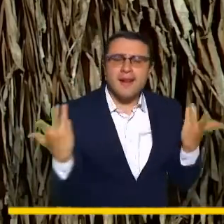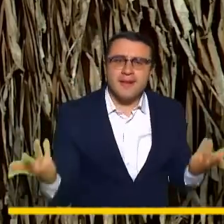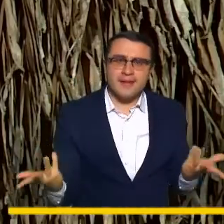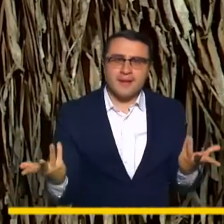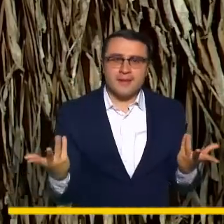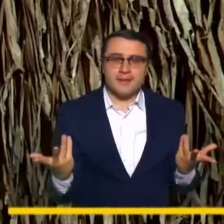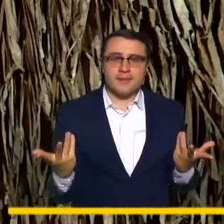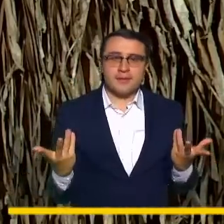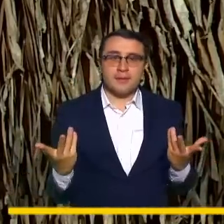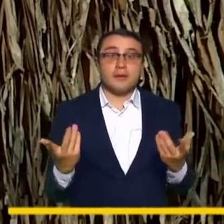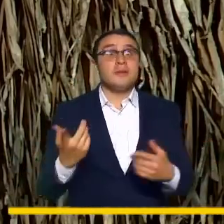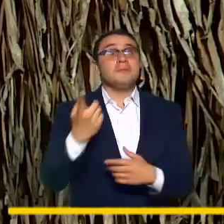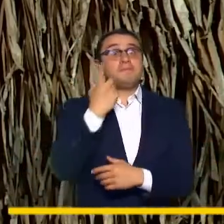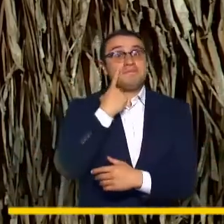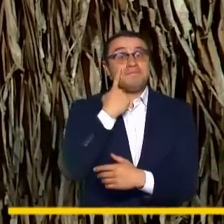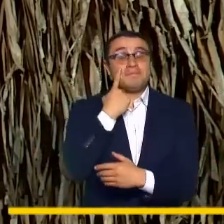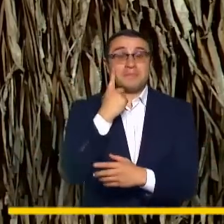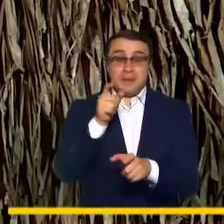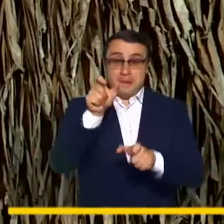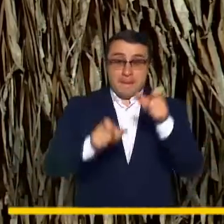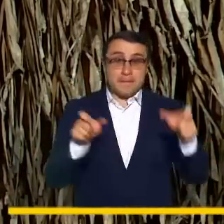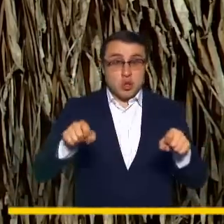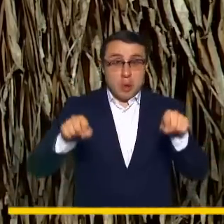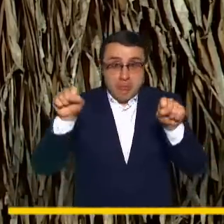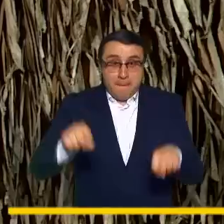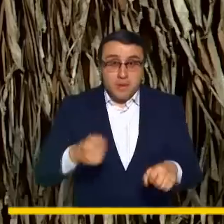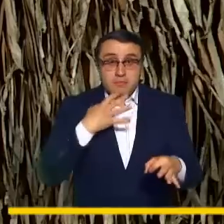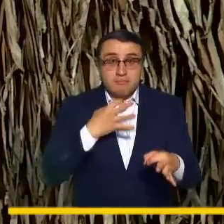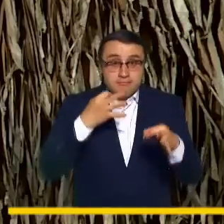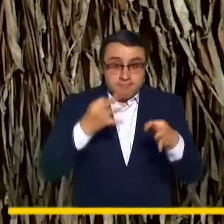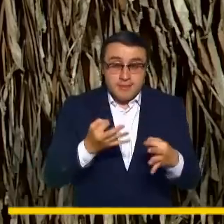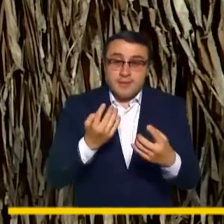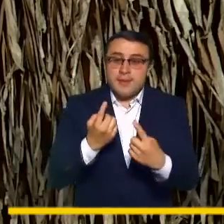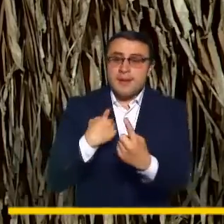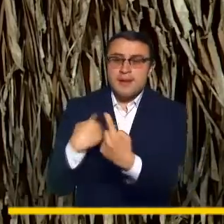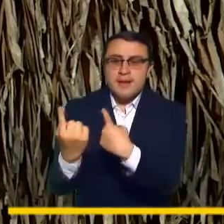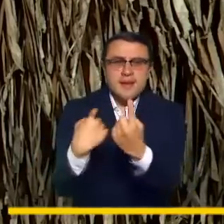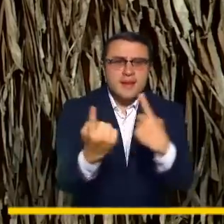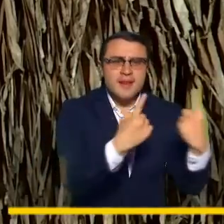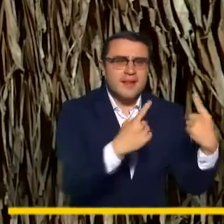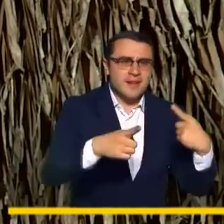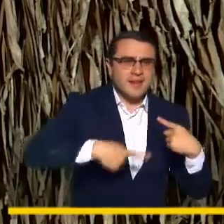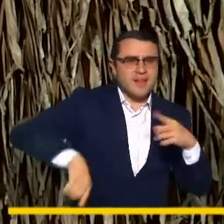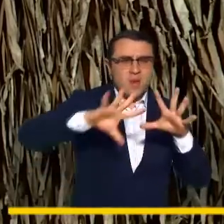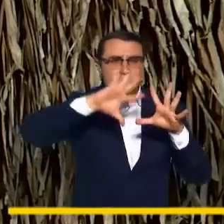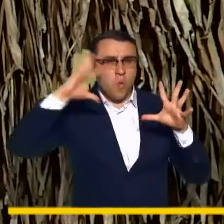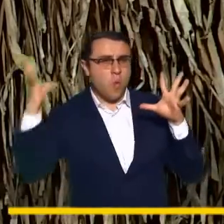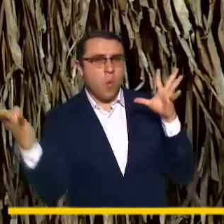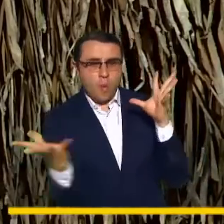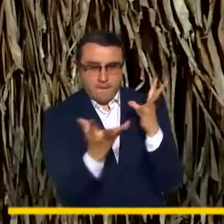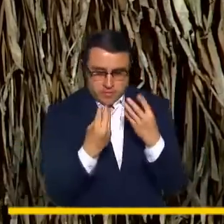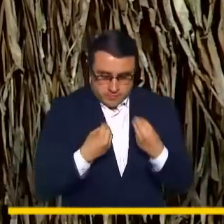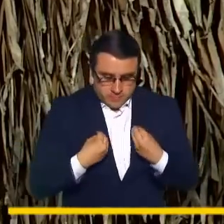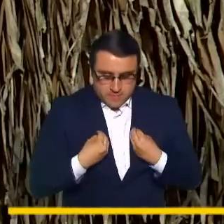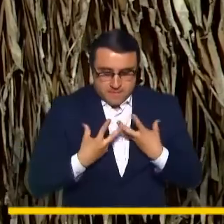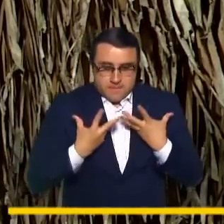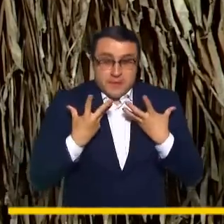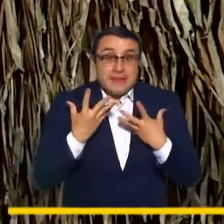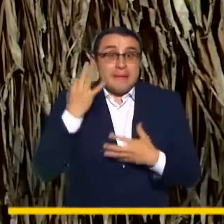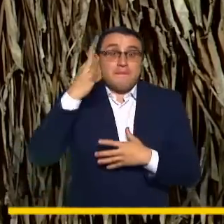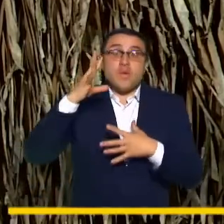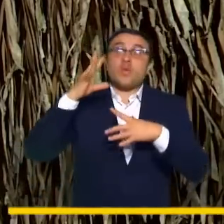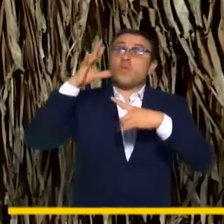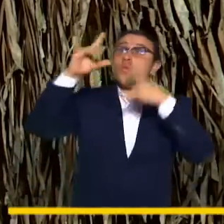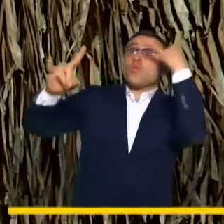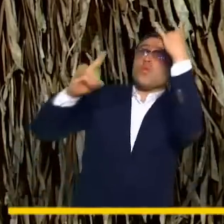Los únicos que realmente podemos dialogar entre las especies vivas de esta tierra, y quizás las